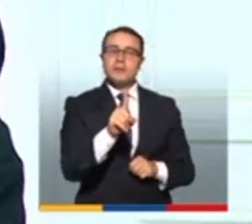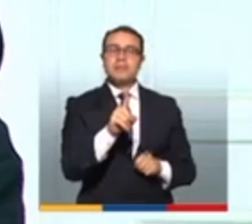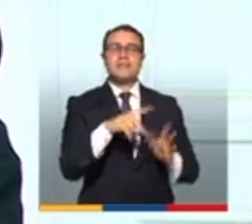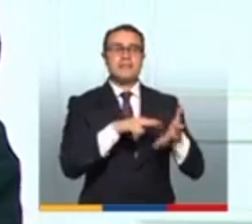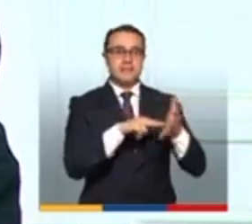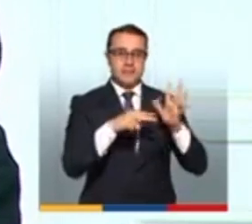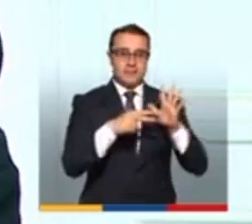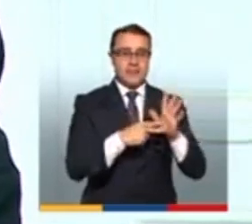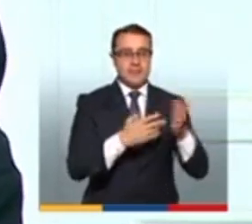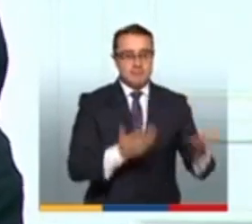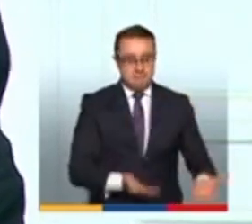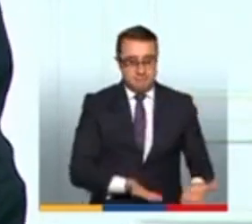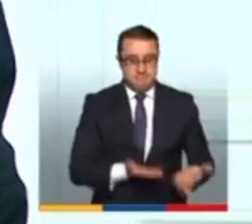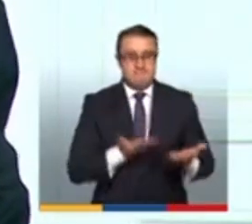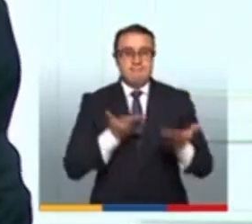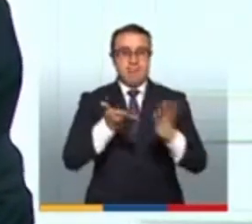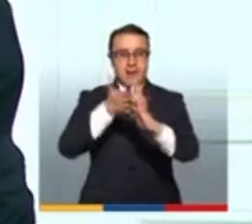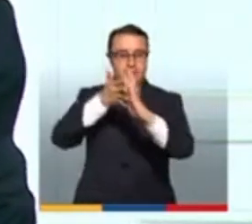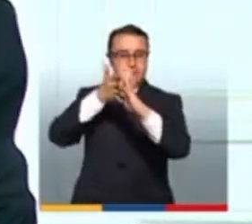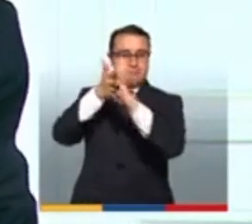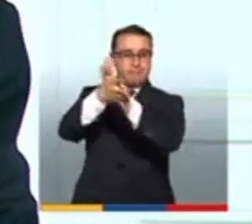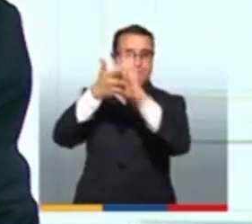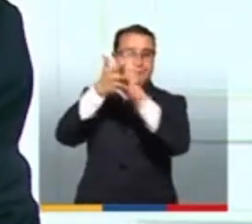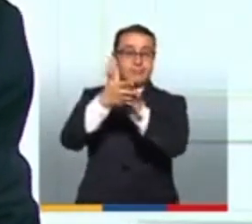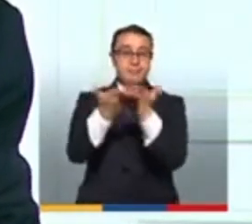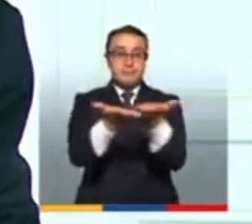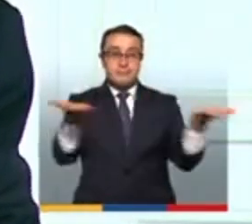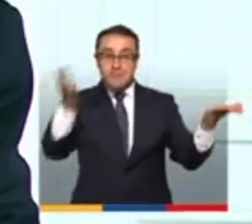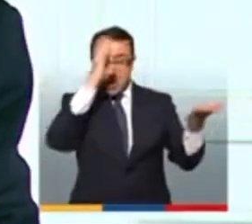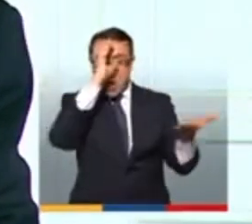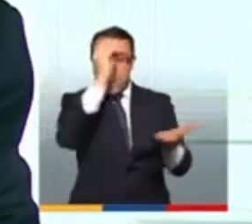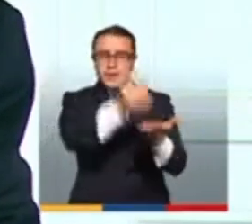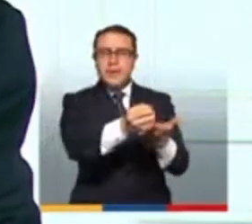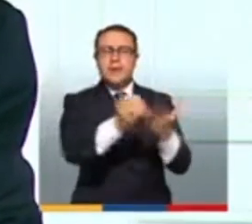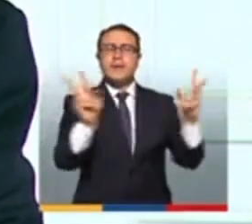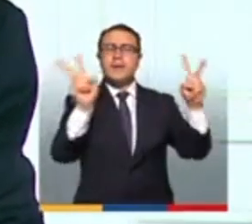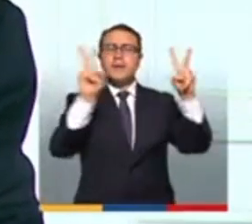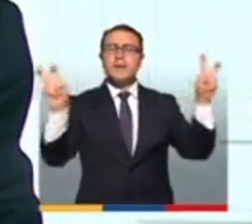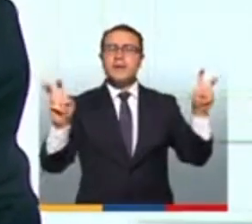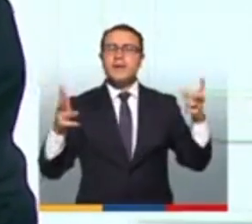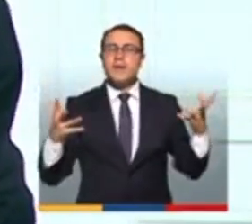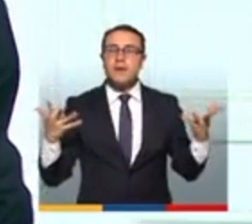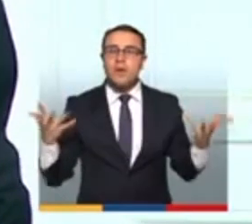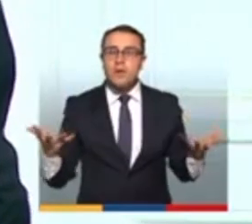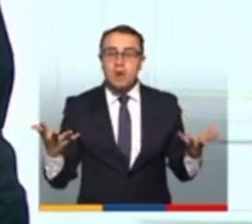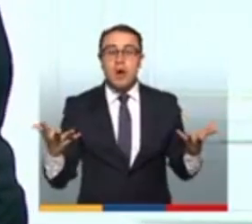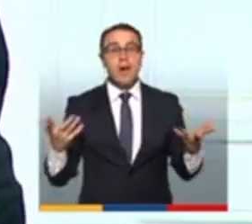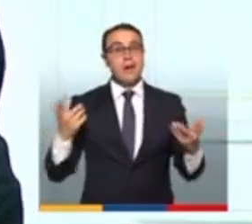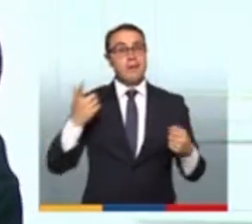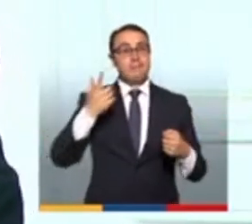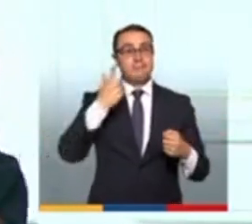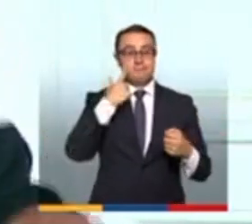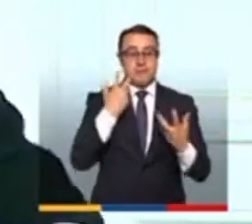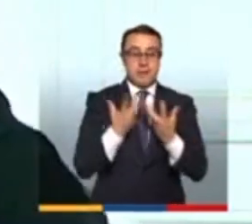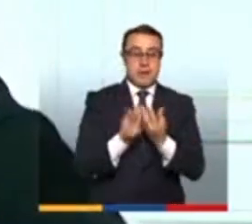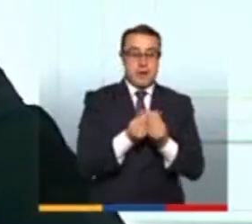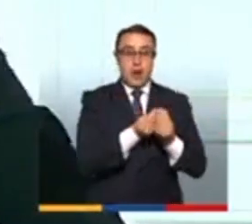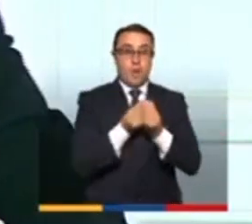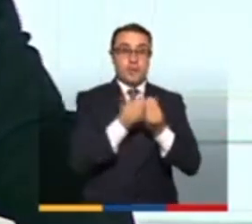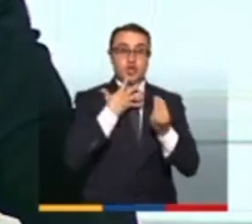entregar un primer informe a la opinión pública sobre cómo se están volviendo realidad las recomendaciones de la Comisión de la